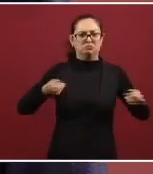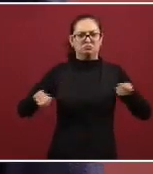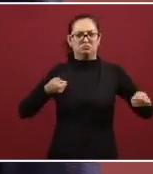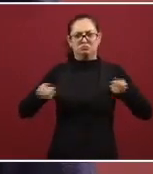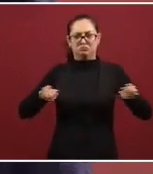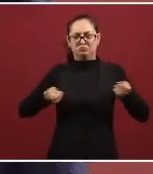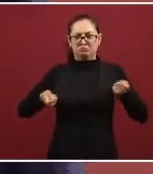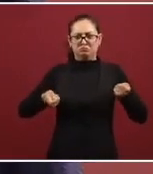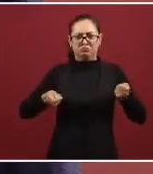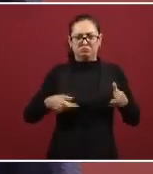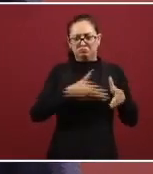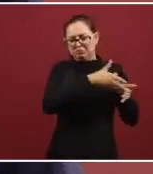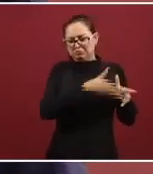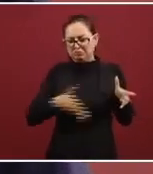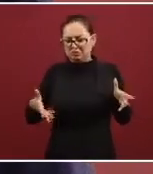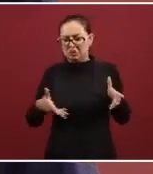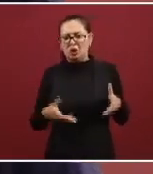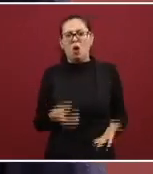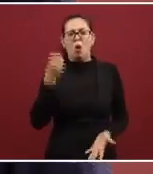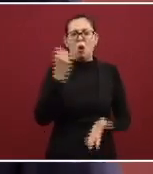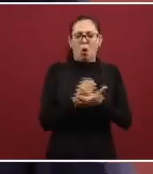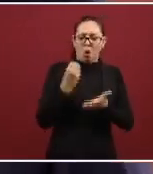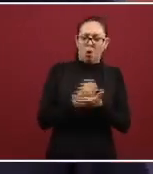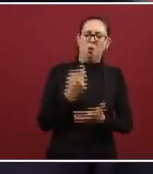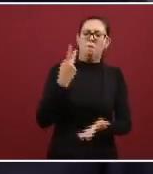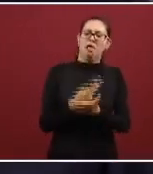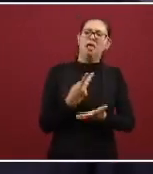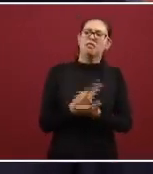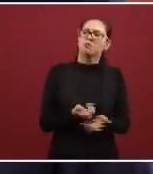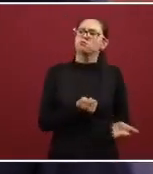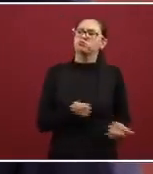dominación colonial? ¿Y cuánto